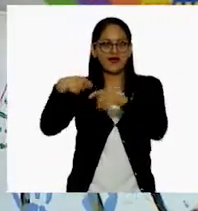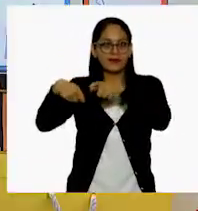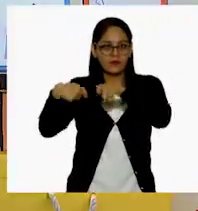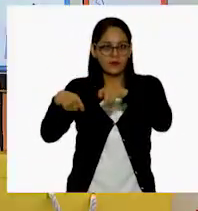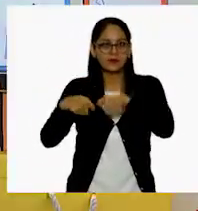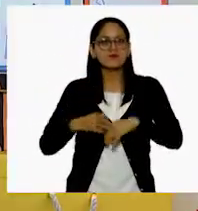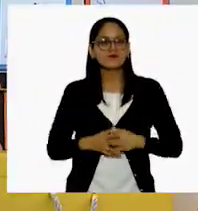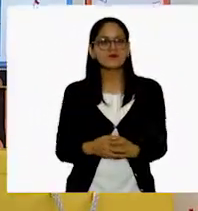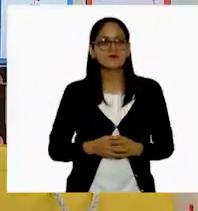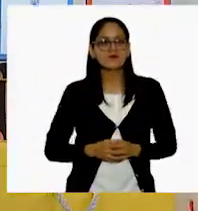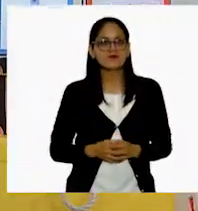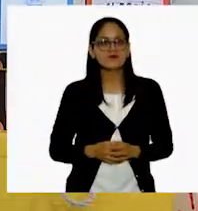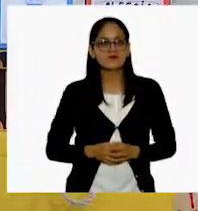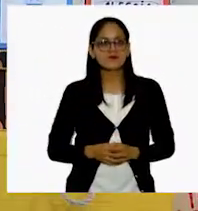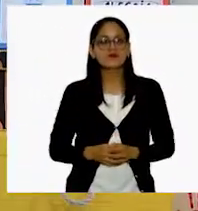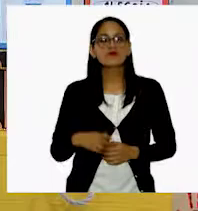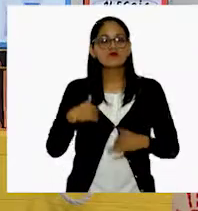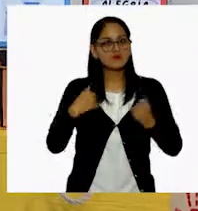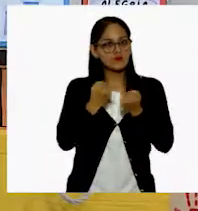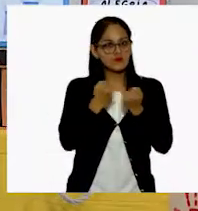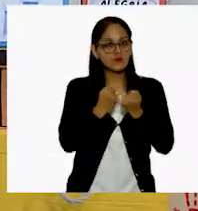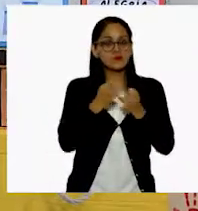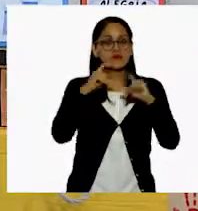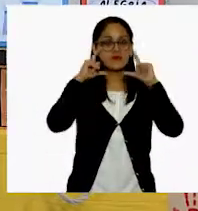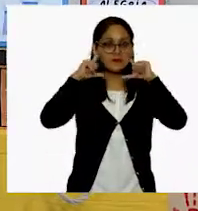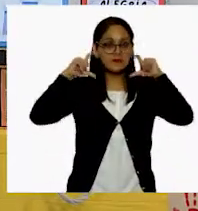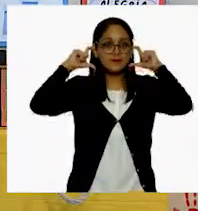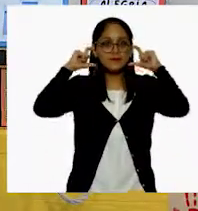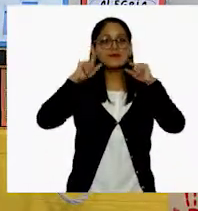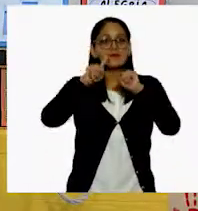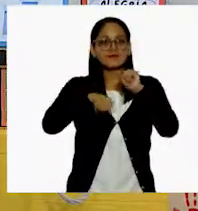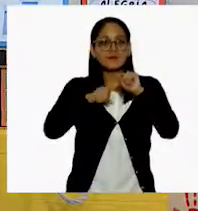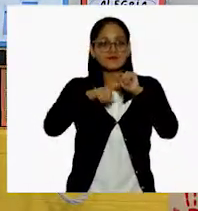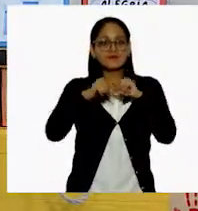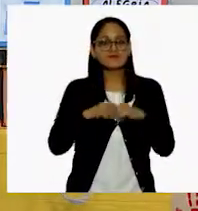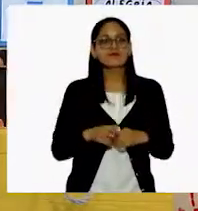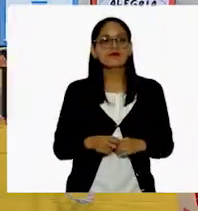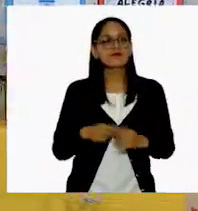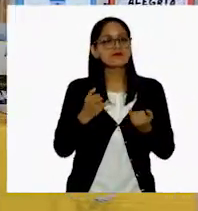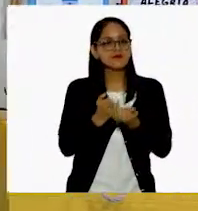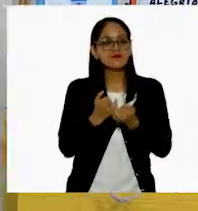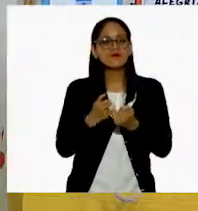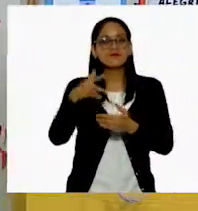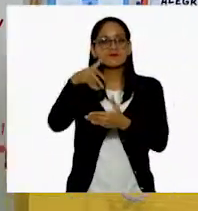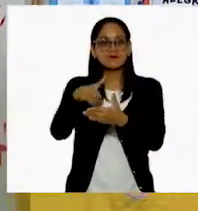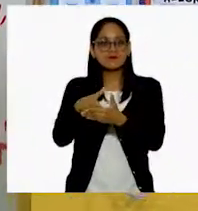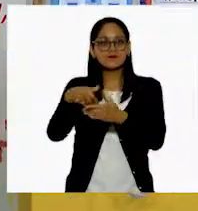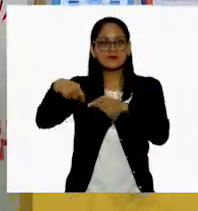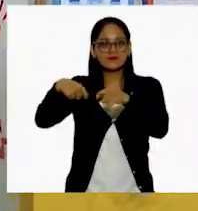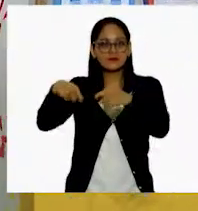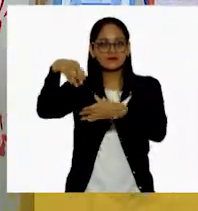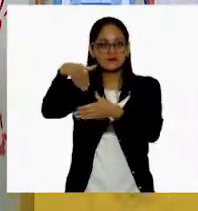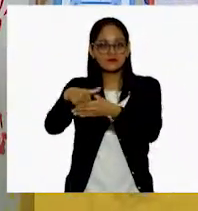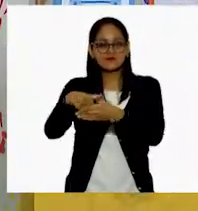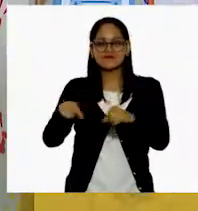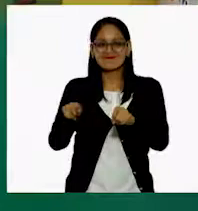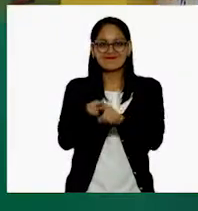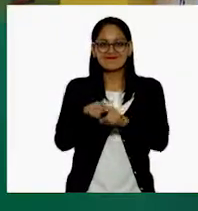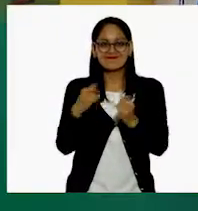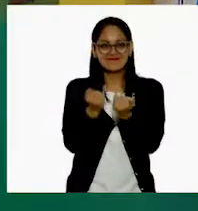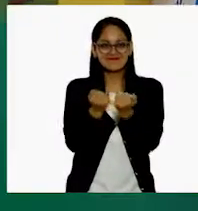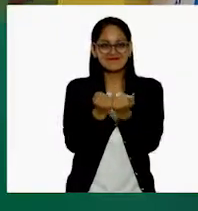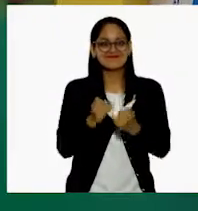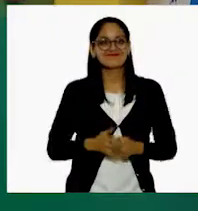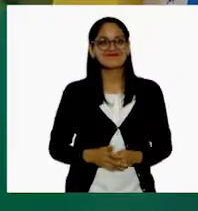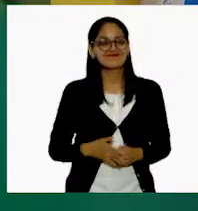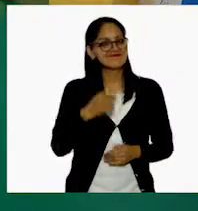tuqui, tuqui, tuqui. Me voy a quitar el cubrebocas yo también. Y igual lo voy a poner en esta bolsita, igual que tú, Mariana. Muy bien,